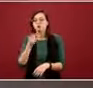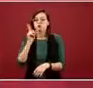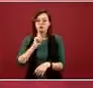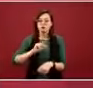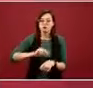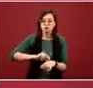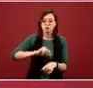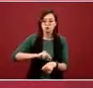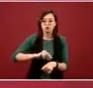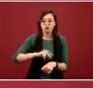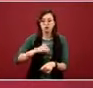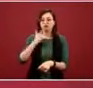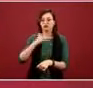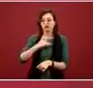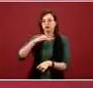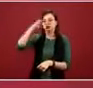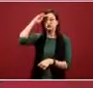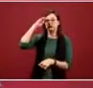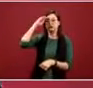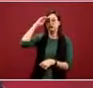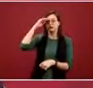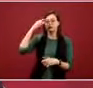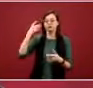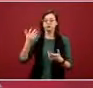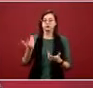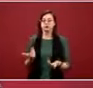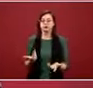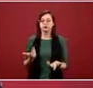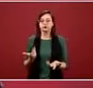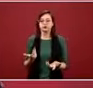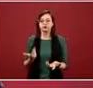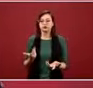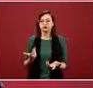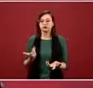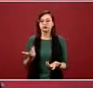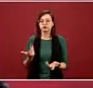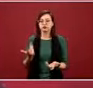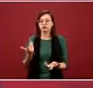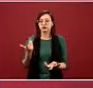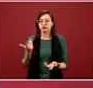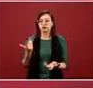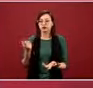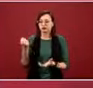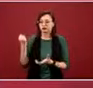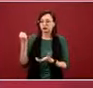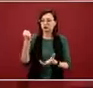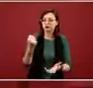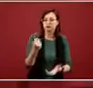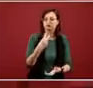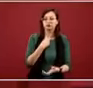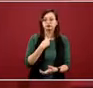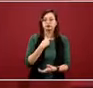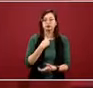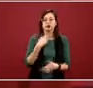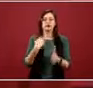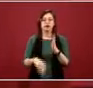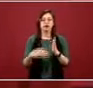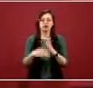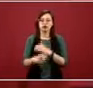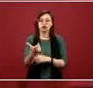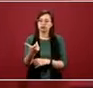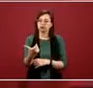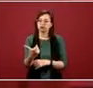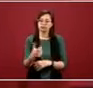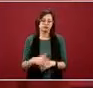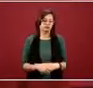están oyendo piensen que usted está diciendo que la carencia que están identificando en su realidad inmediata es por un presupuesto